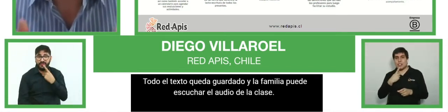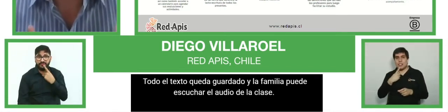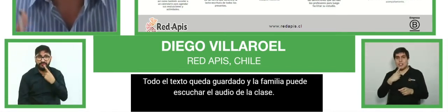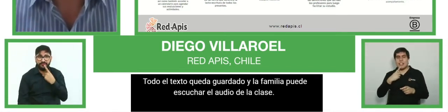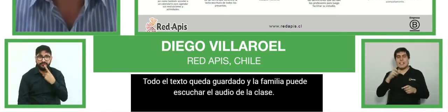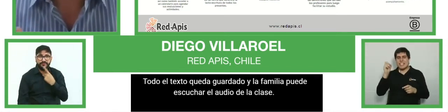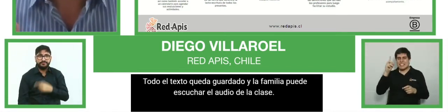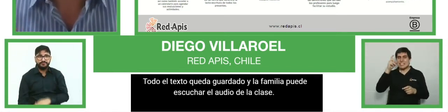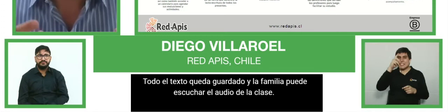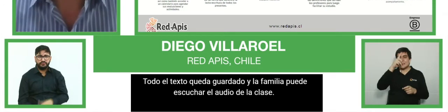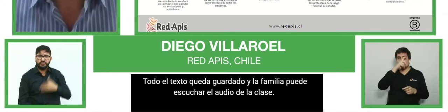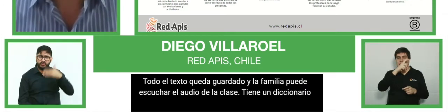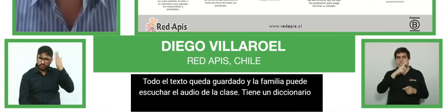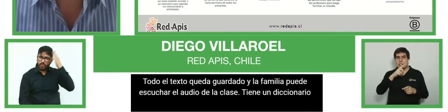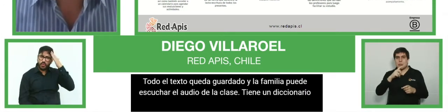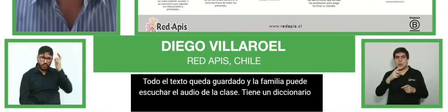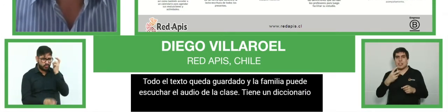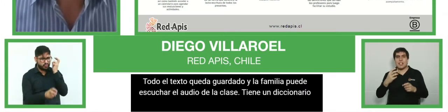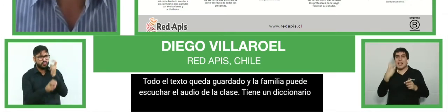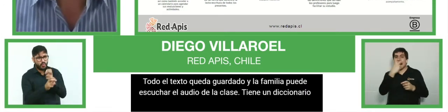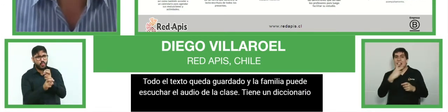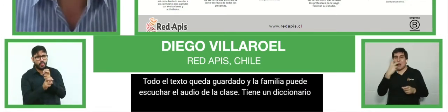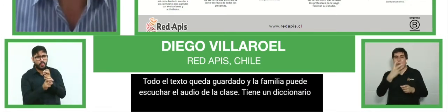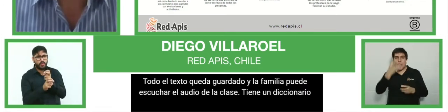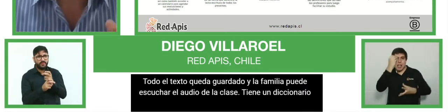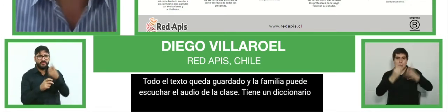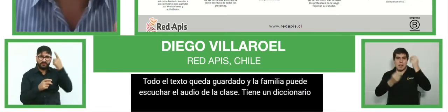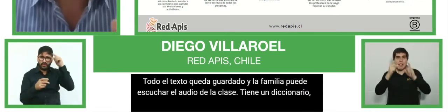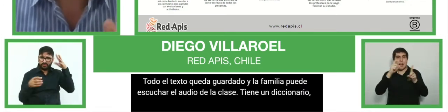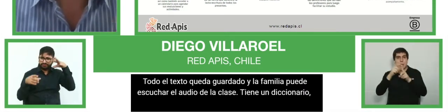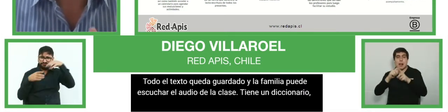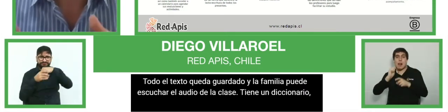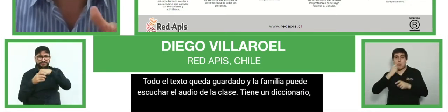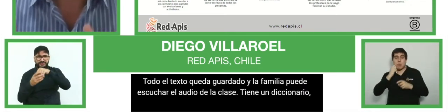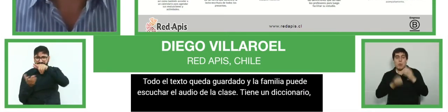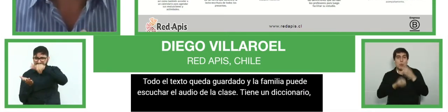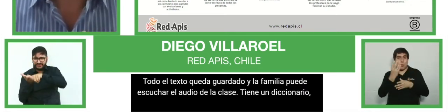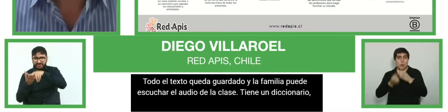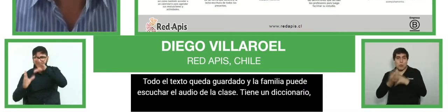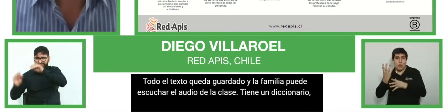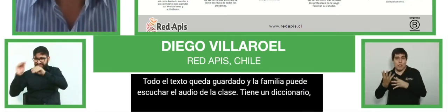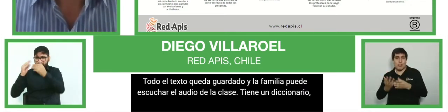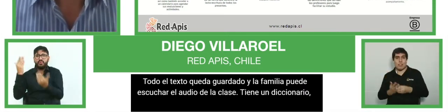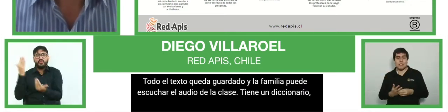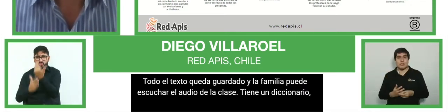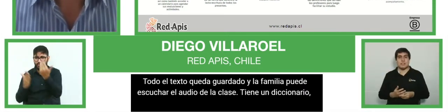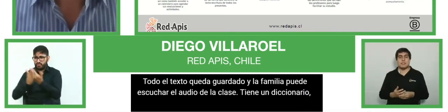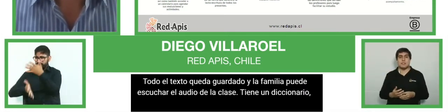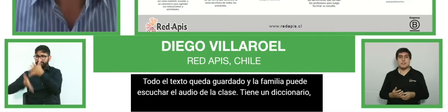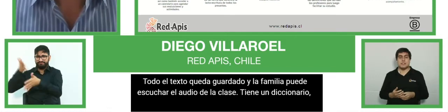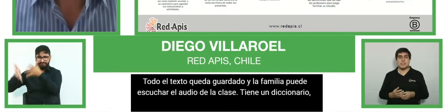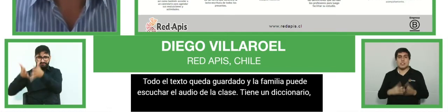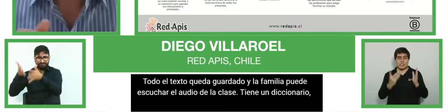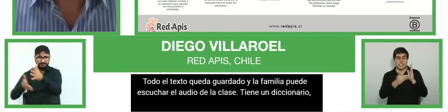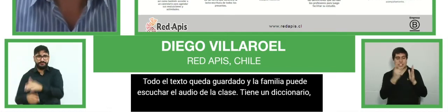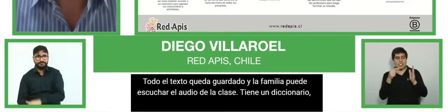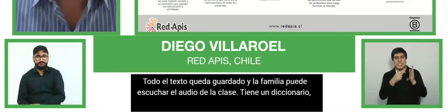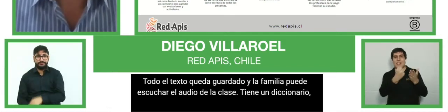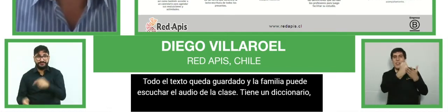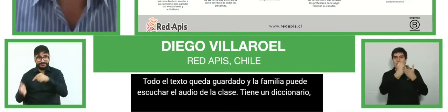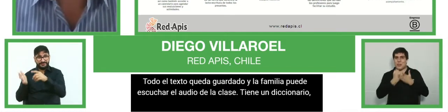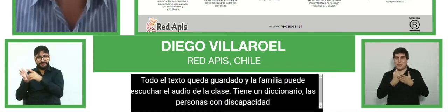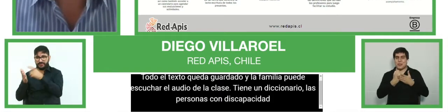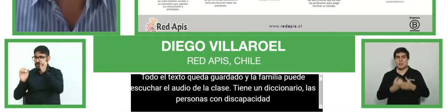es la adquisición del lenguaje, las palabras, y por eso que esta plataforma también incorpora un diccionario. Que no viene